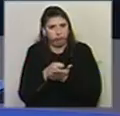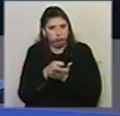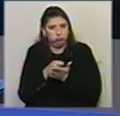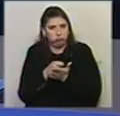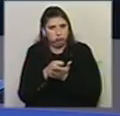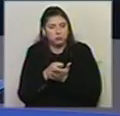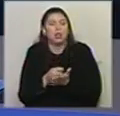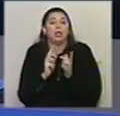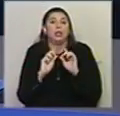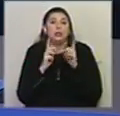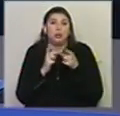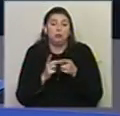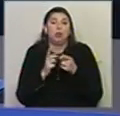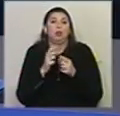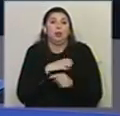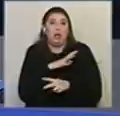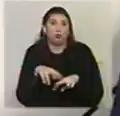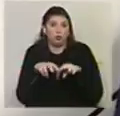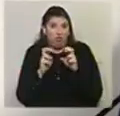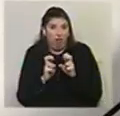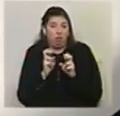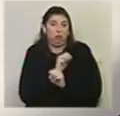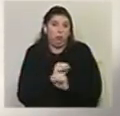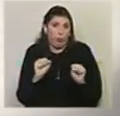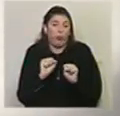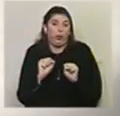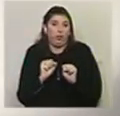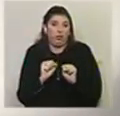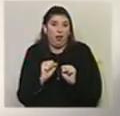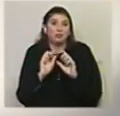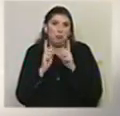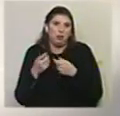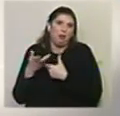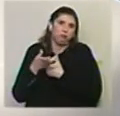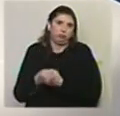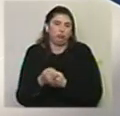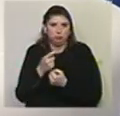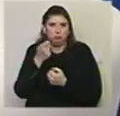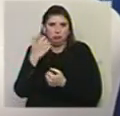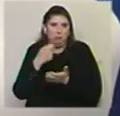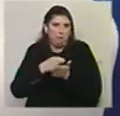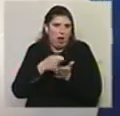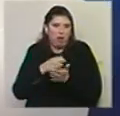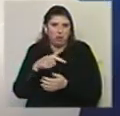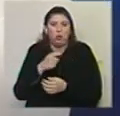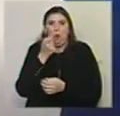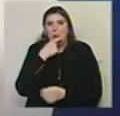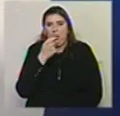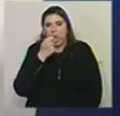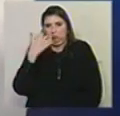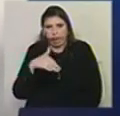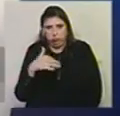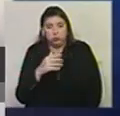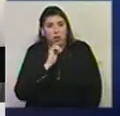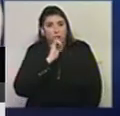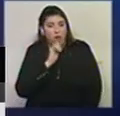la sustentabilidad, por lo tanto, de la sociedad para abordar estos medicamentos de alto precio. Yo diría que el informe que acaban de presentar ustedes,